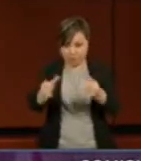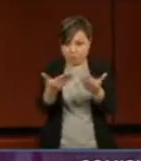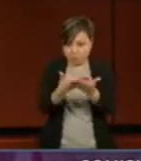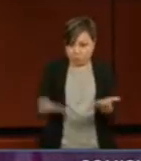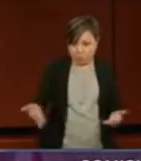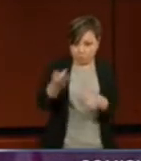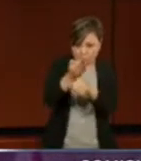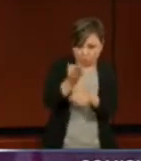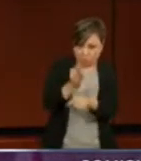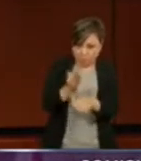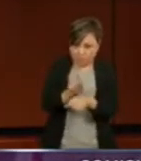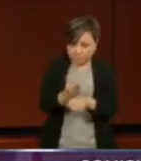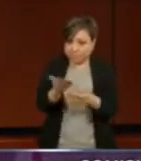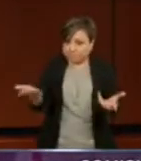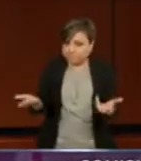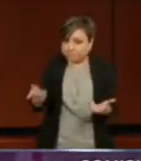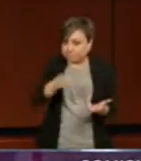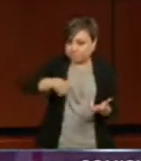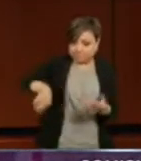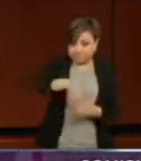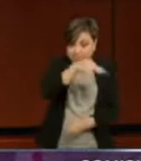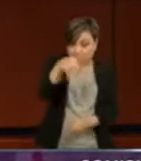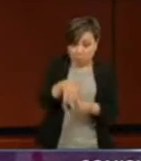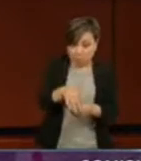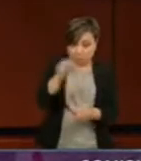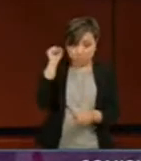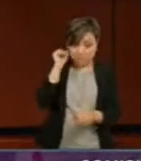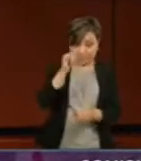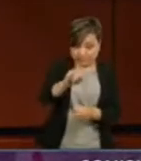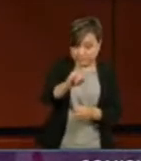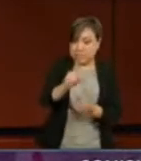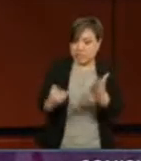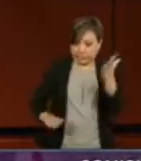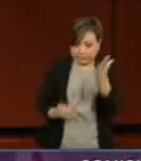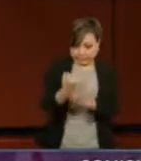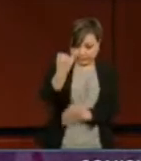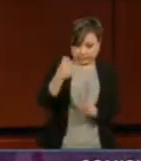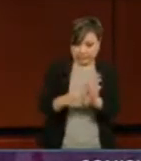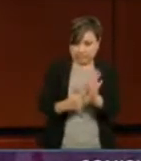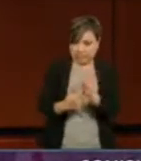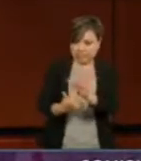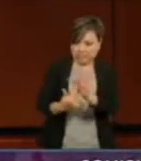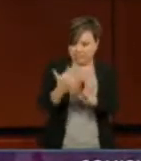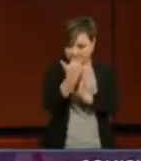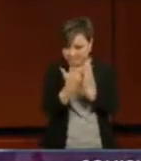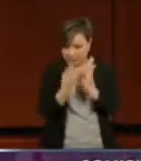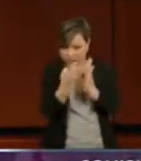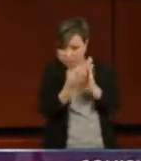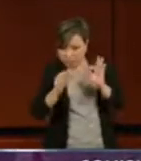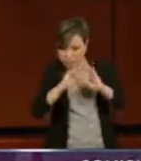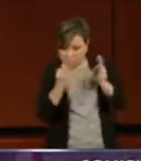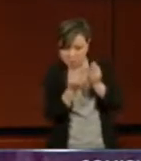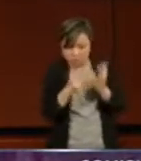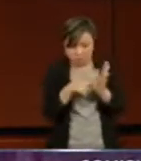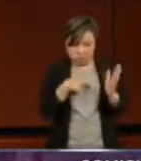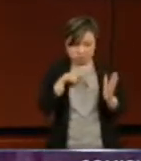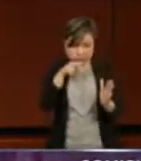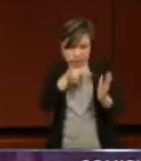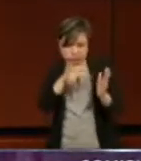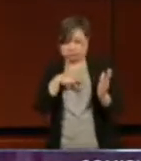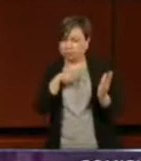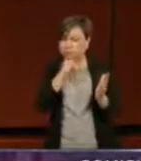no podemos expresar nuestro voto a favor del dictamen como nos presenta la primera comisión, pues además de